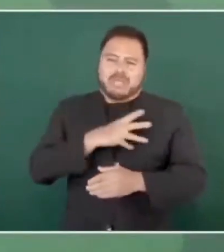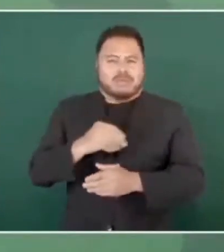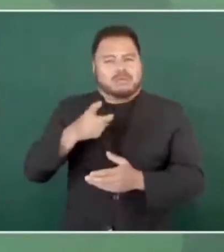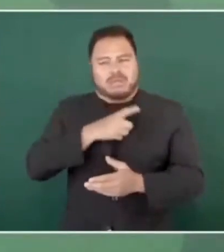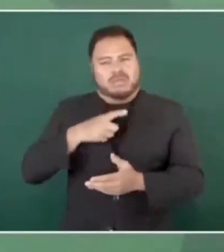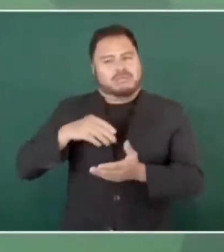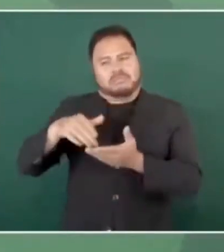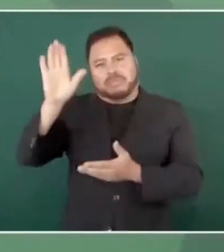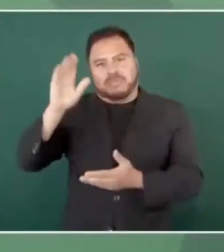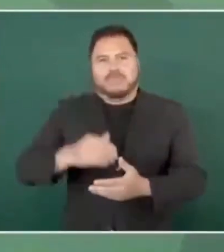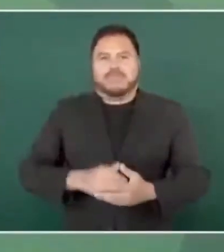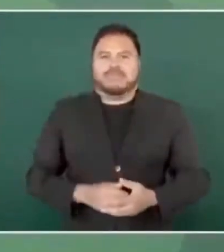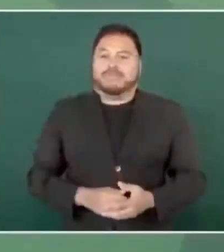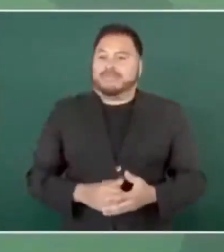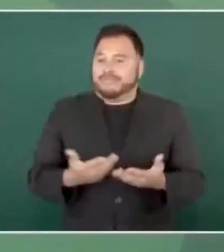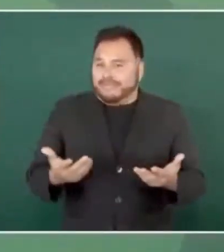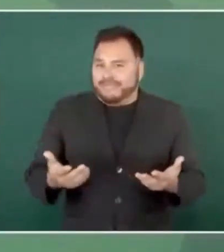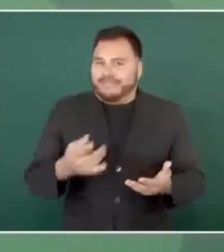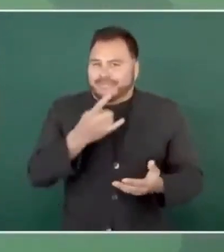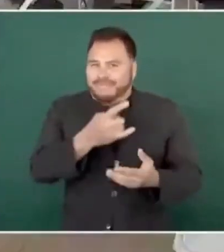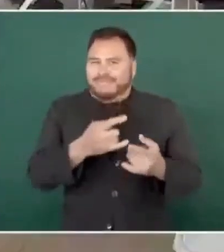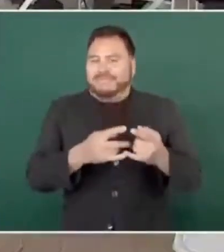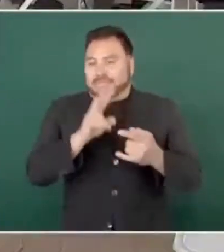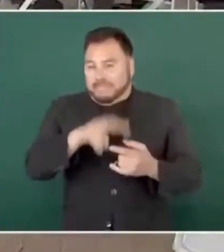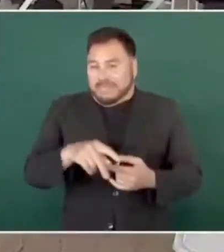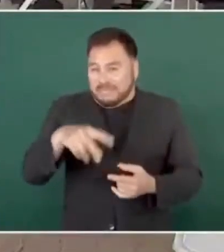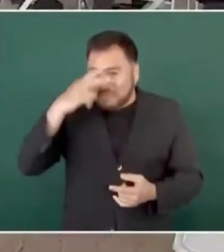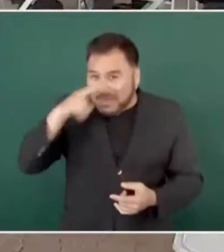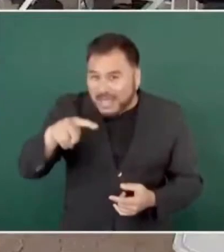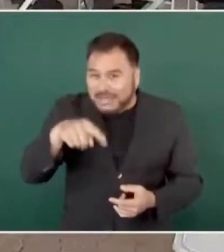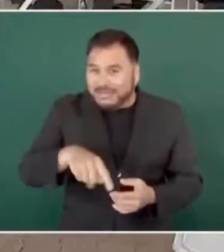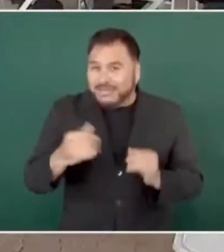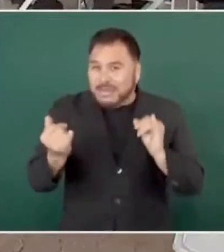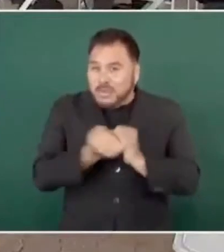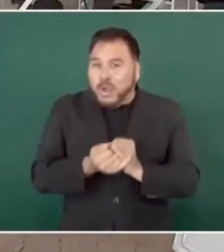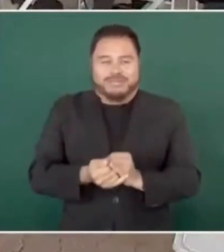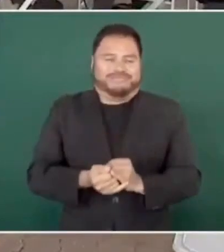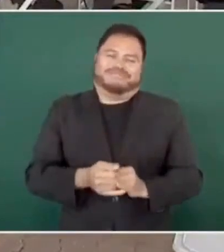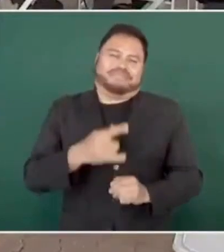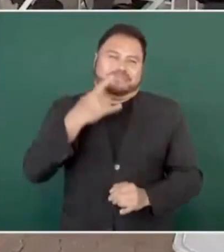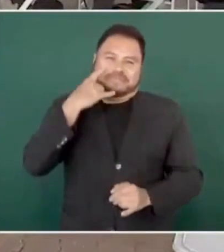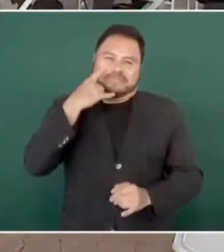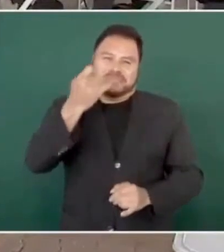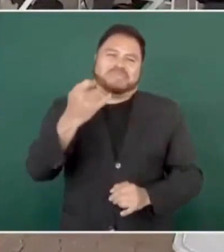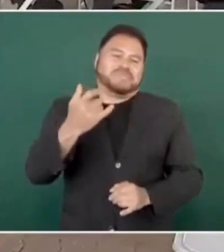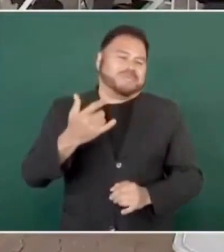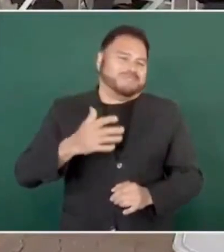Eso es muy raro en México.